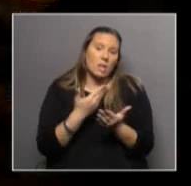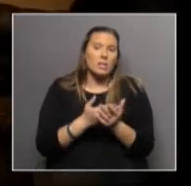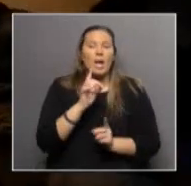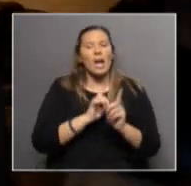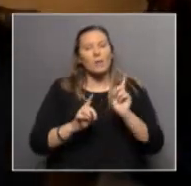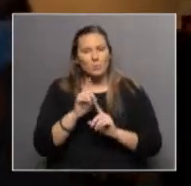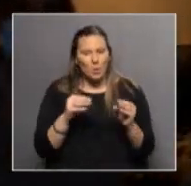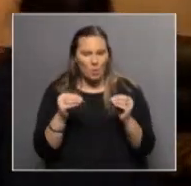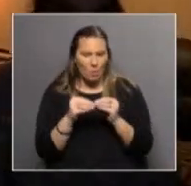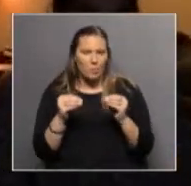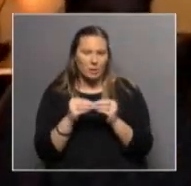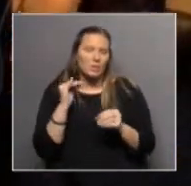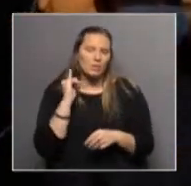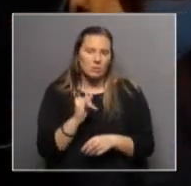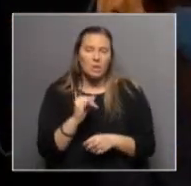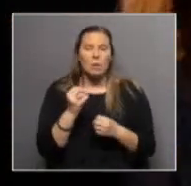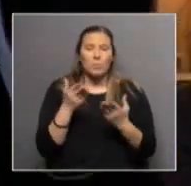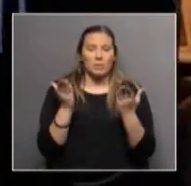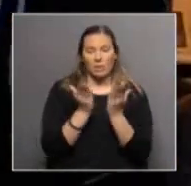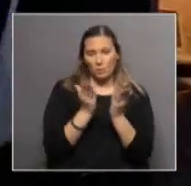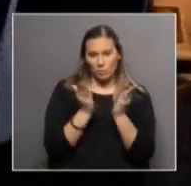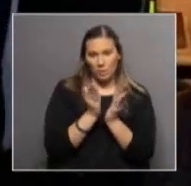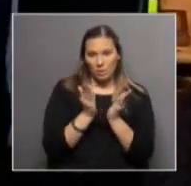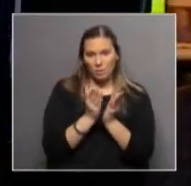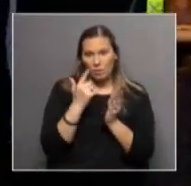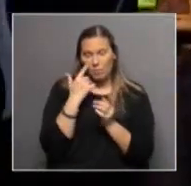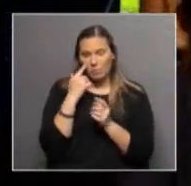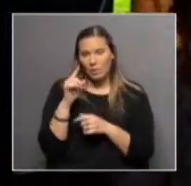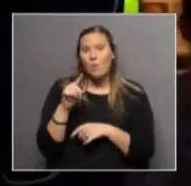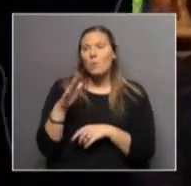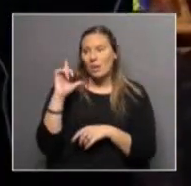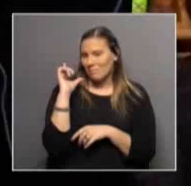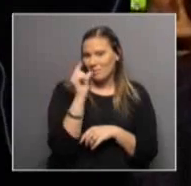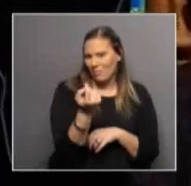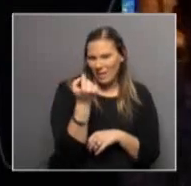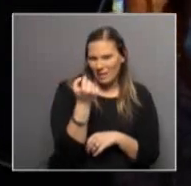Algunos de los colaboradores faltan porque están estudiando, viste que recién se fue una de las chiquilinas,